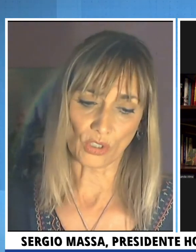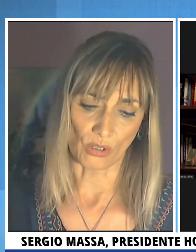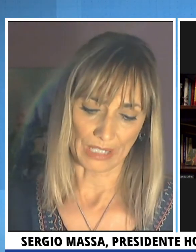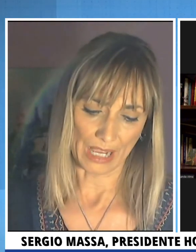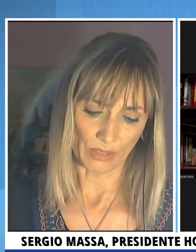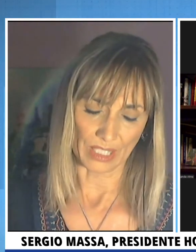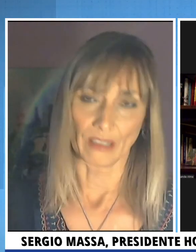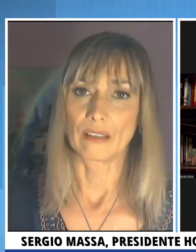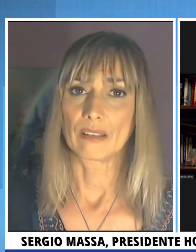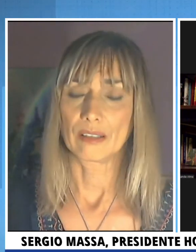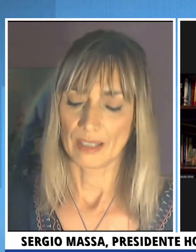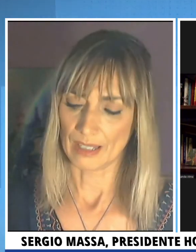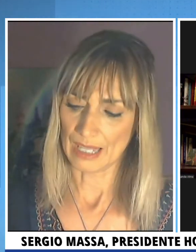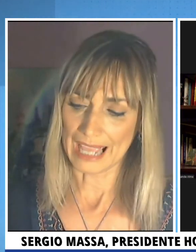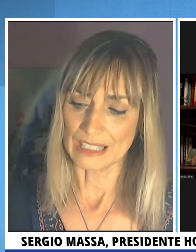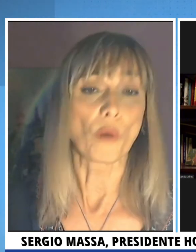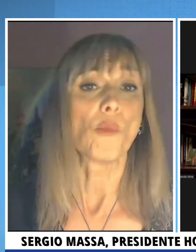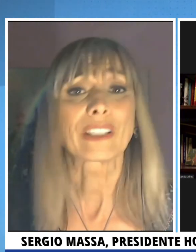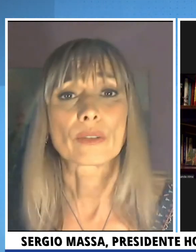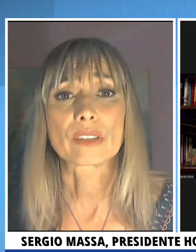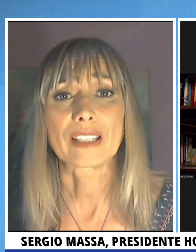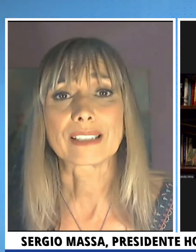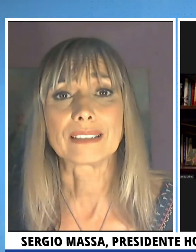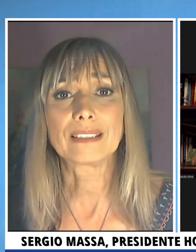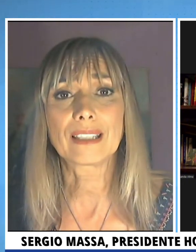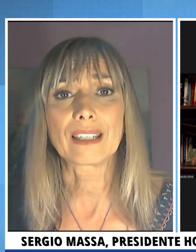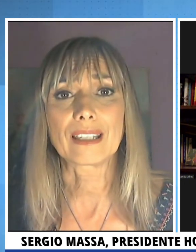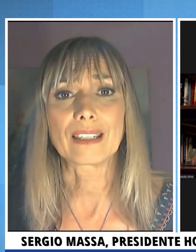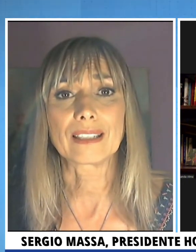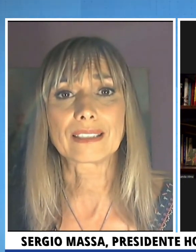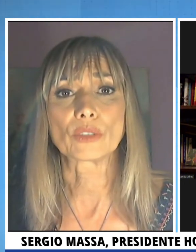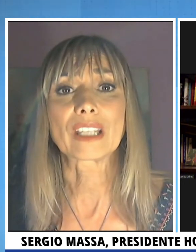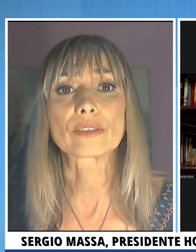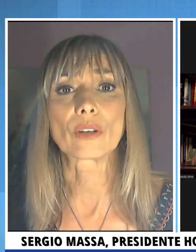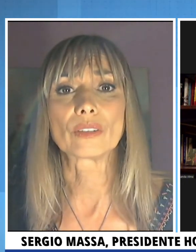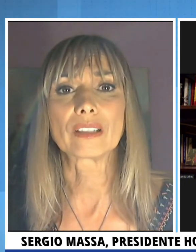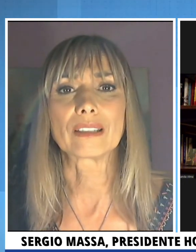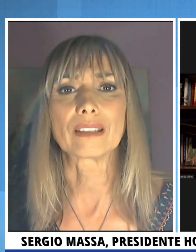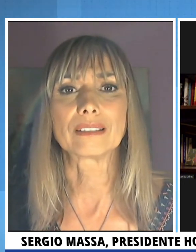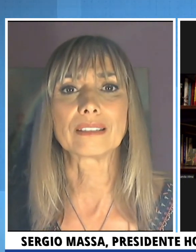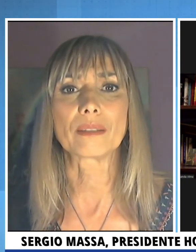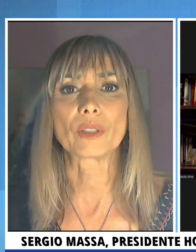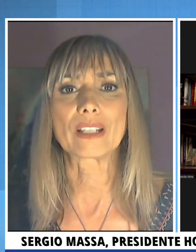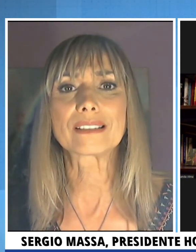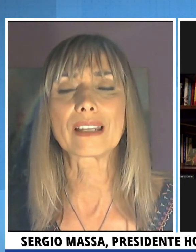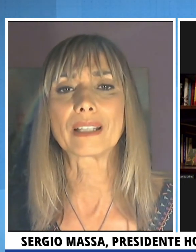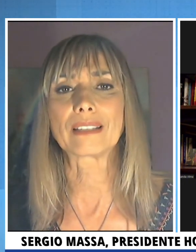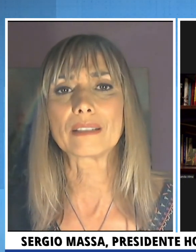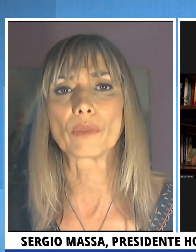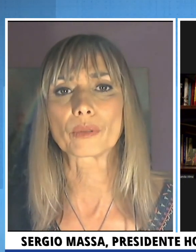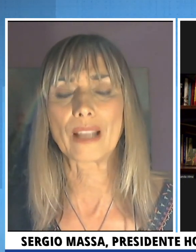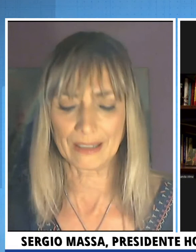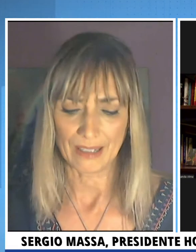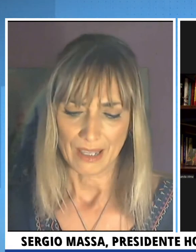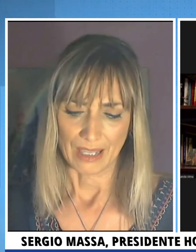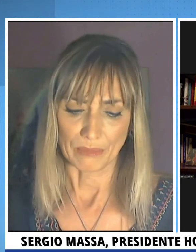hecho, hay 2 muertos, se entiende en este contexto de violencia y vandalismo